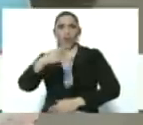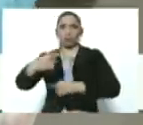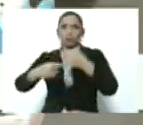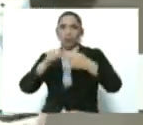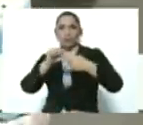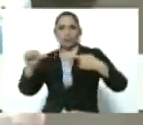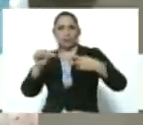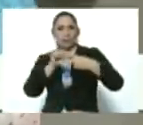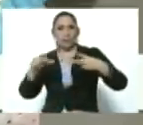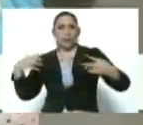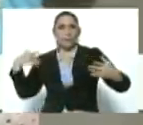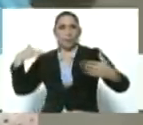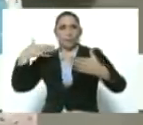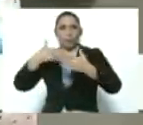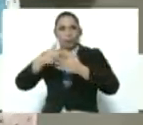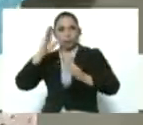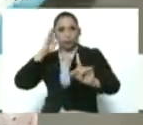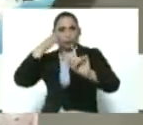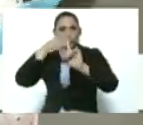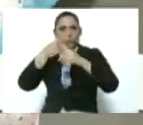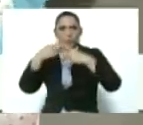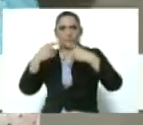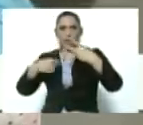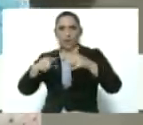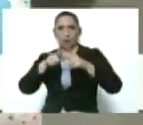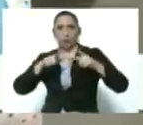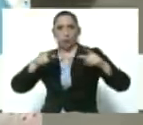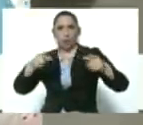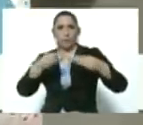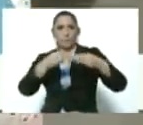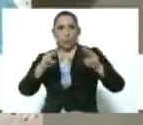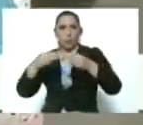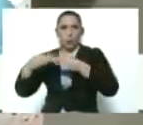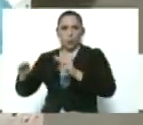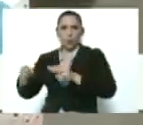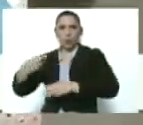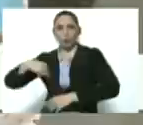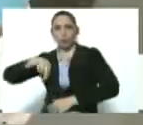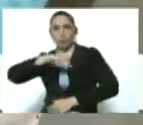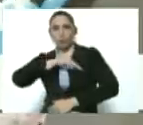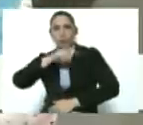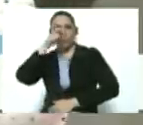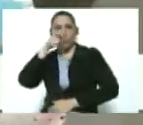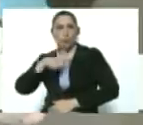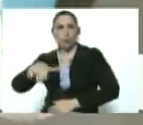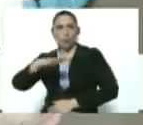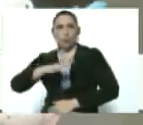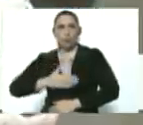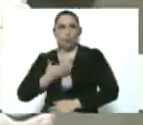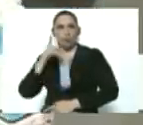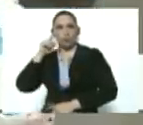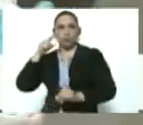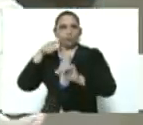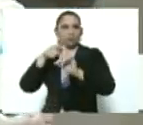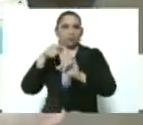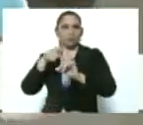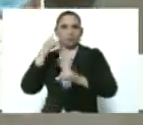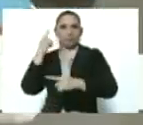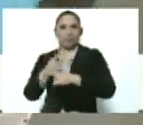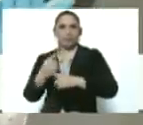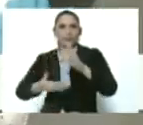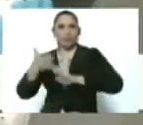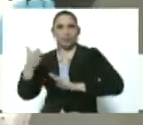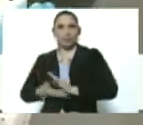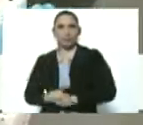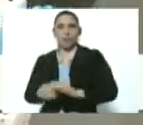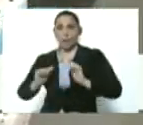haciendo énfasis en los diferentes sitios públicos que nuestro pueblo puede ir y debe salir es decir